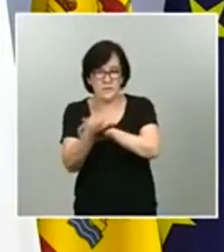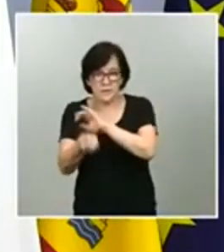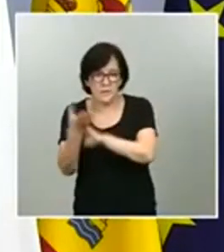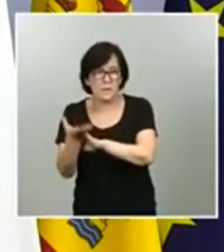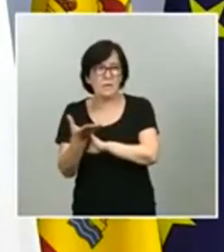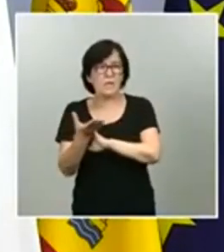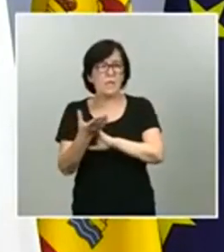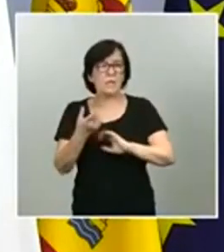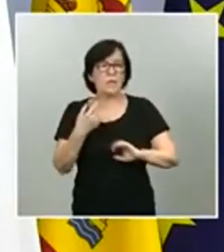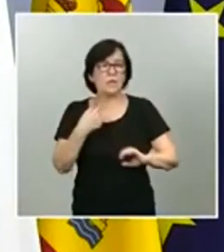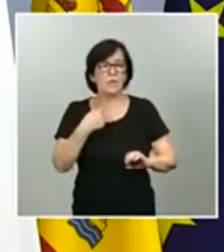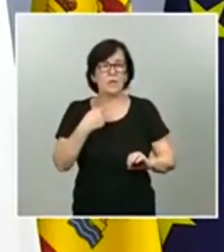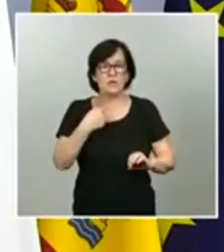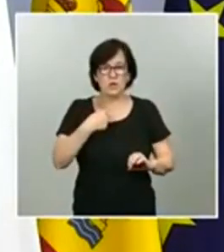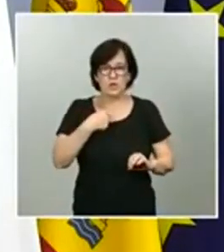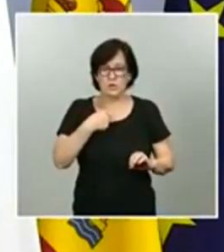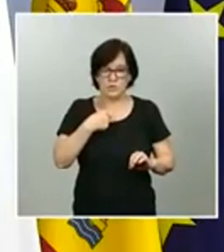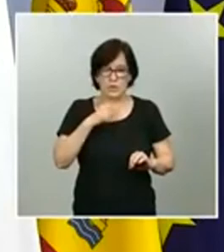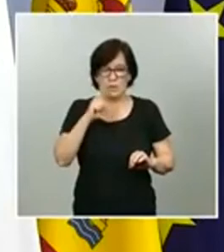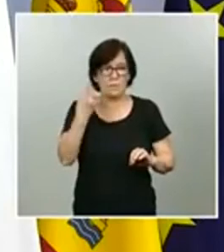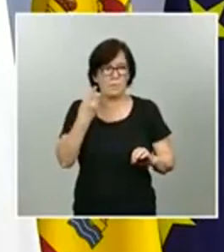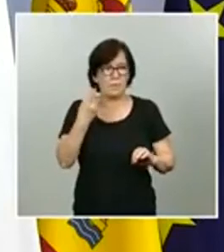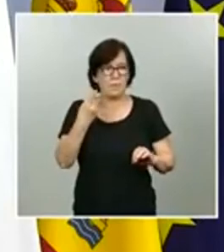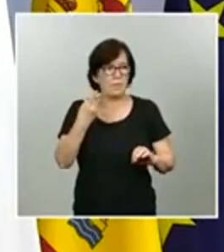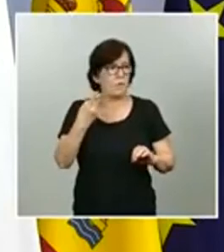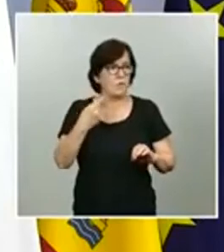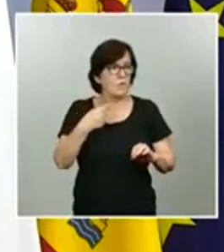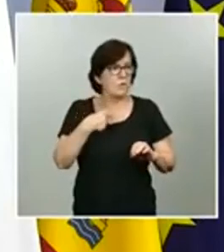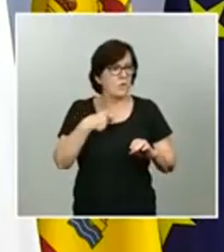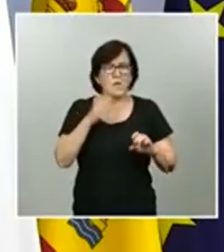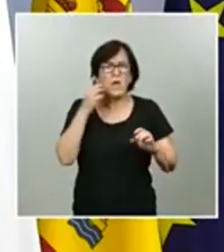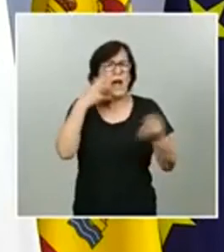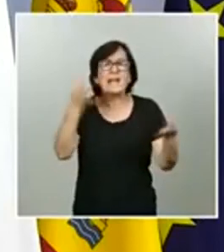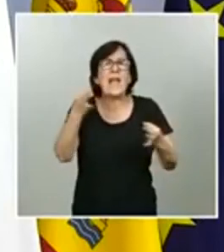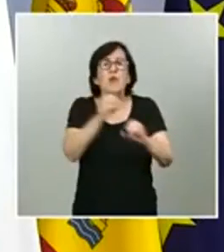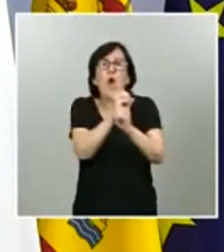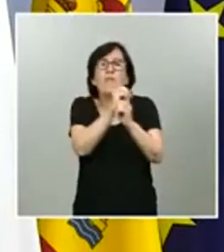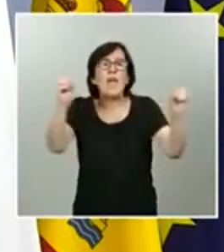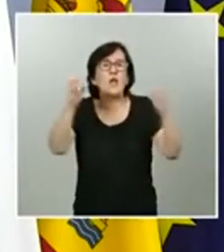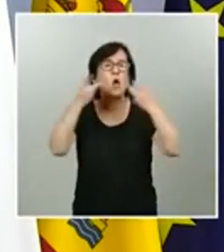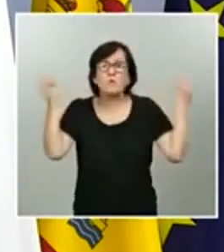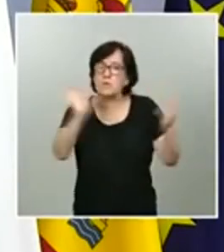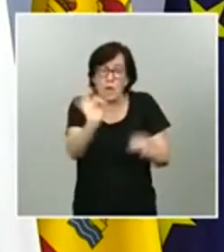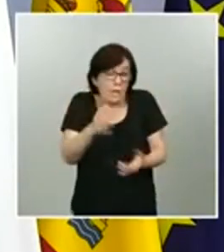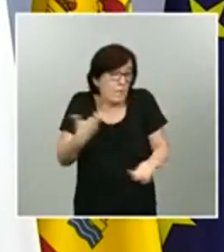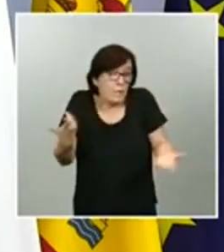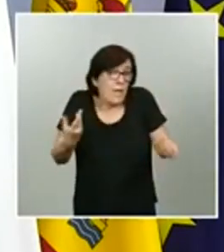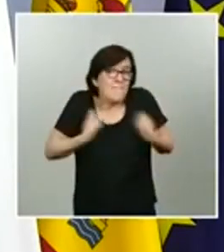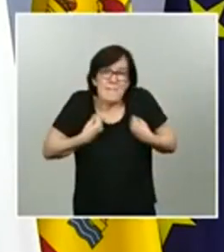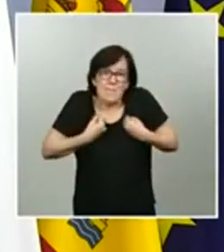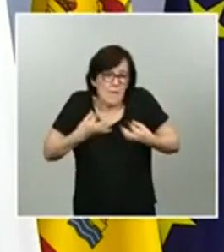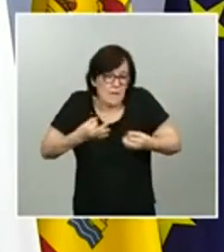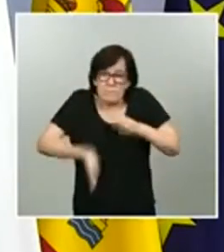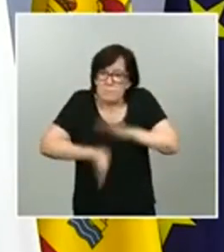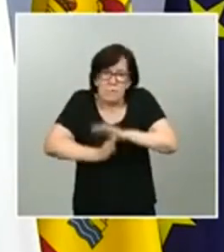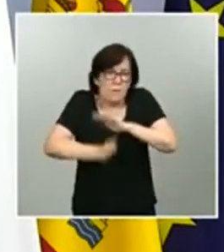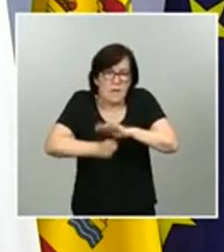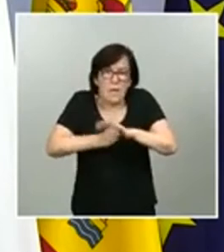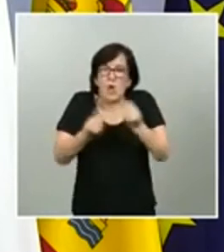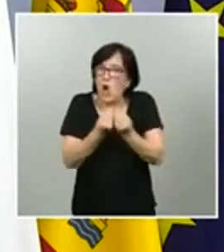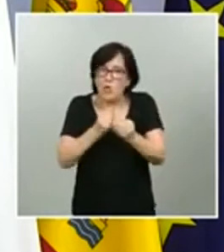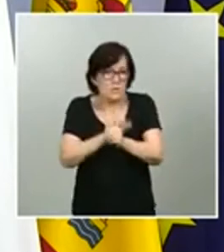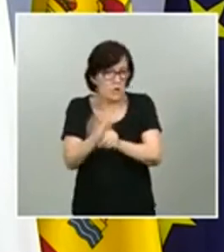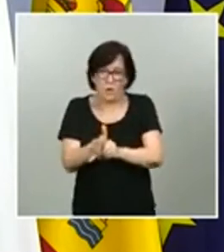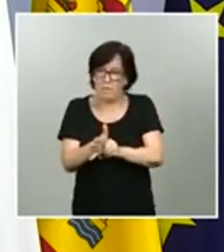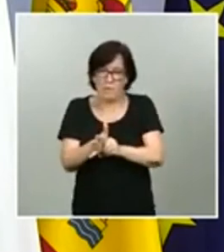primero, no hay riesgo cero. No hay riesgo cero. Tenemos que aprender a convivir con el COVID. Tenemos que ganar